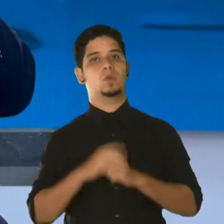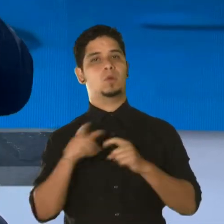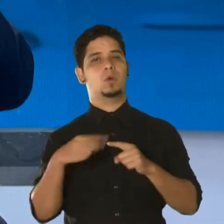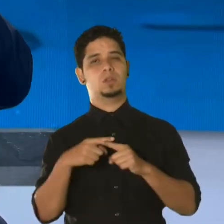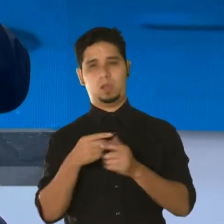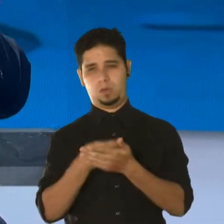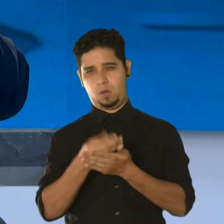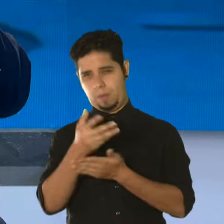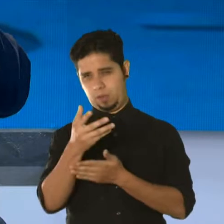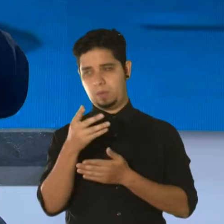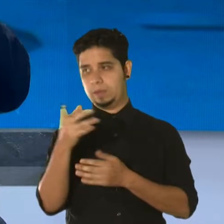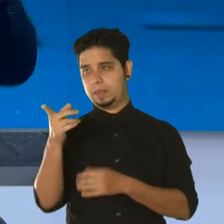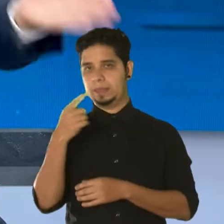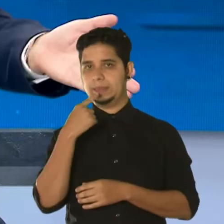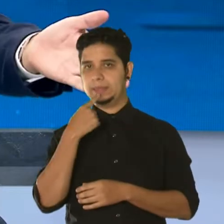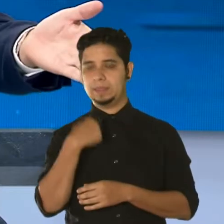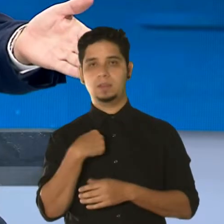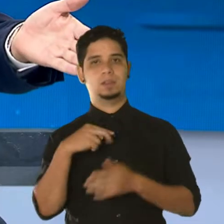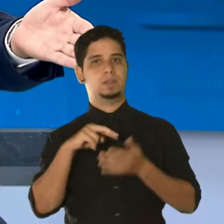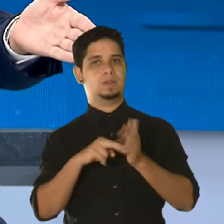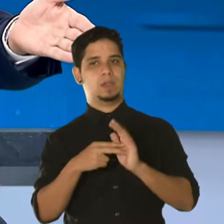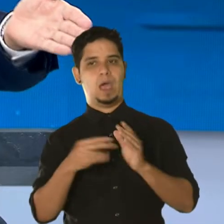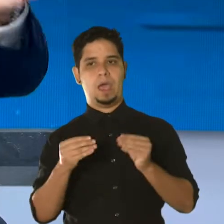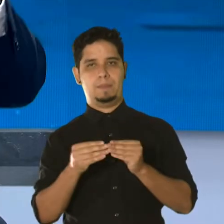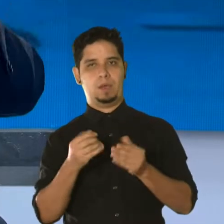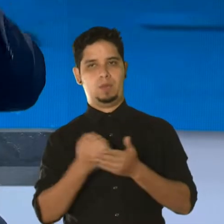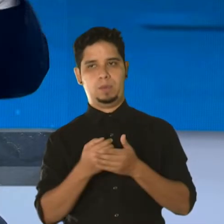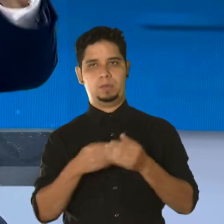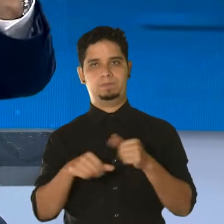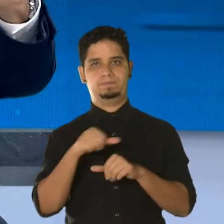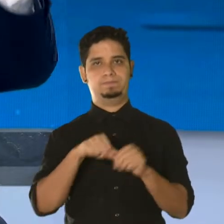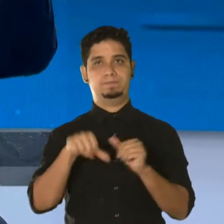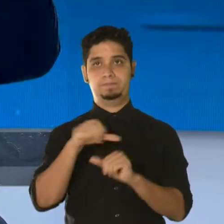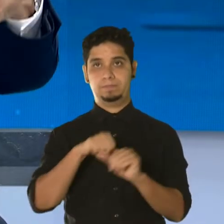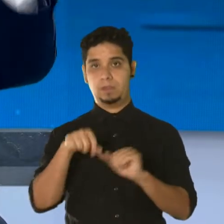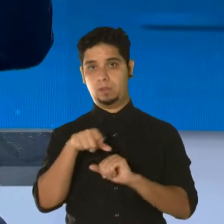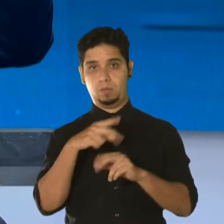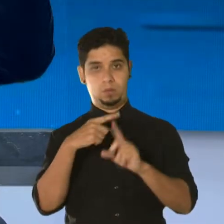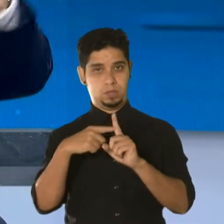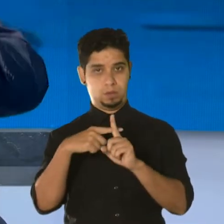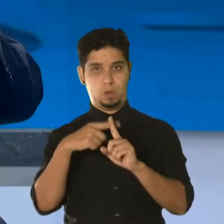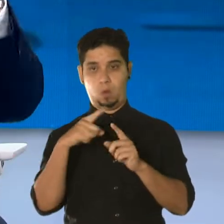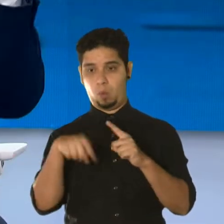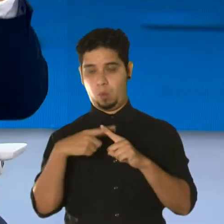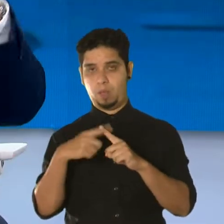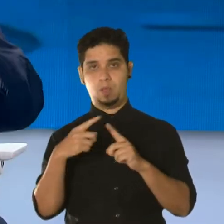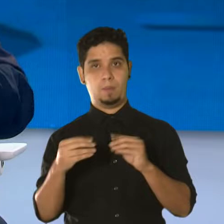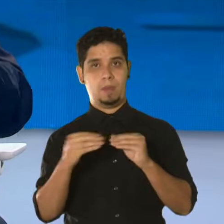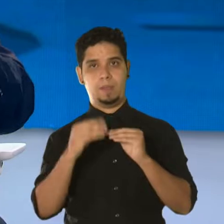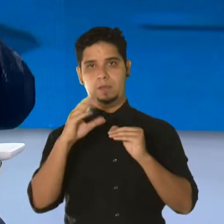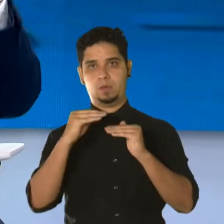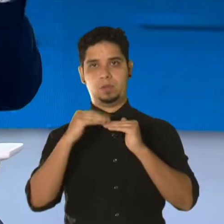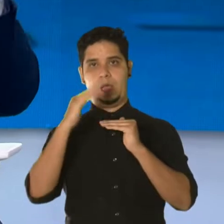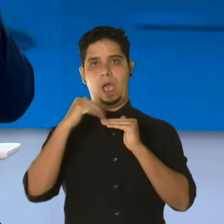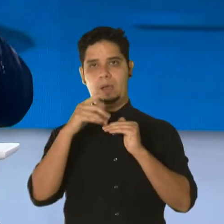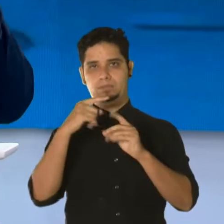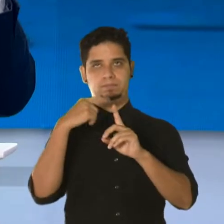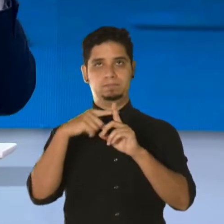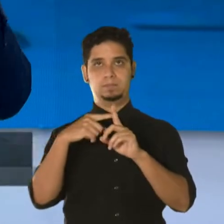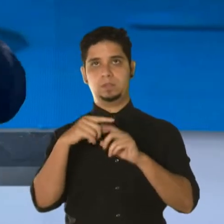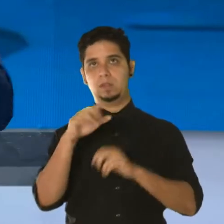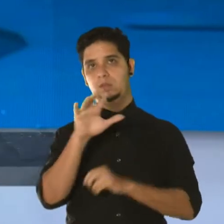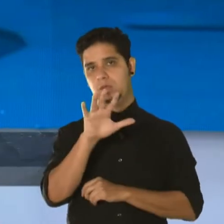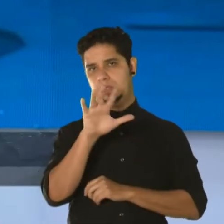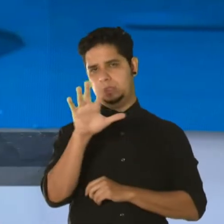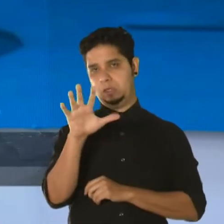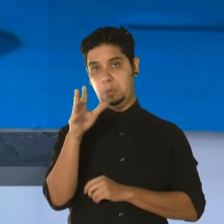me están diciendo hay una expectativa de mayor actividad, y entonces por eso es bueno cuando se expande sobre 50, y en este caso 55 y